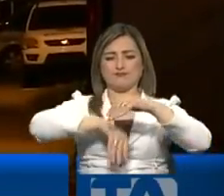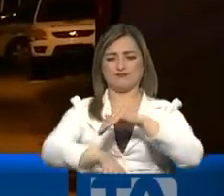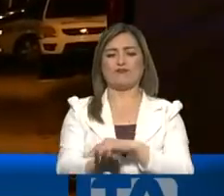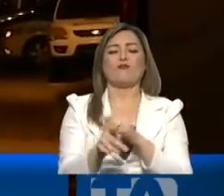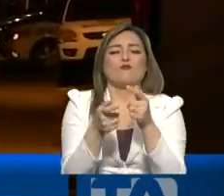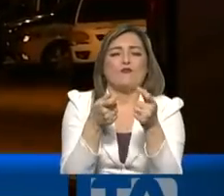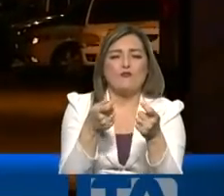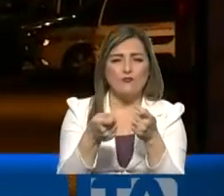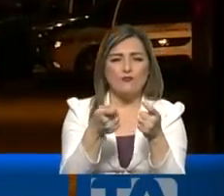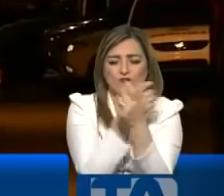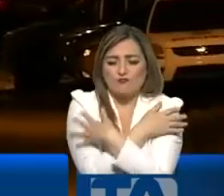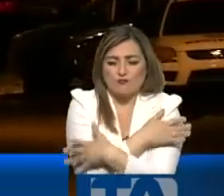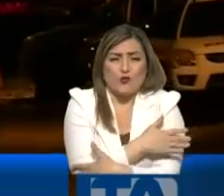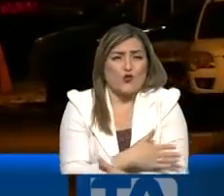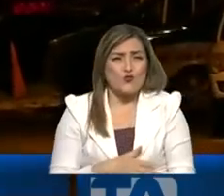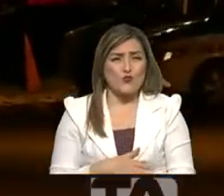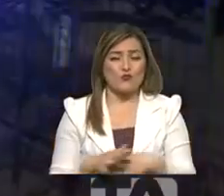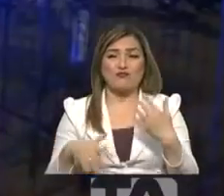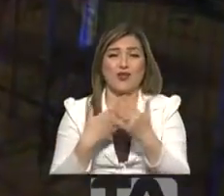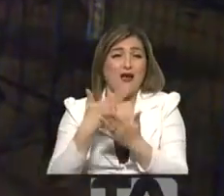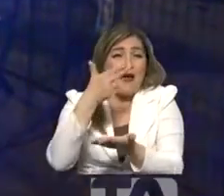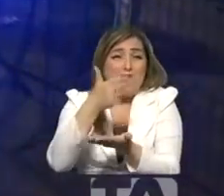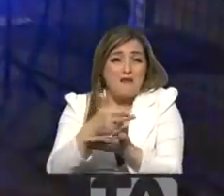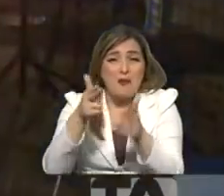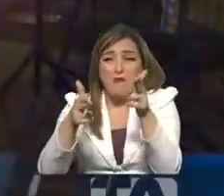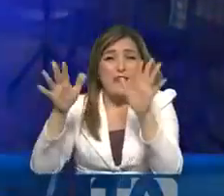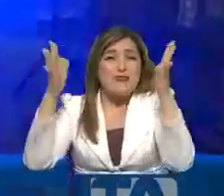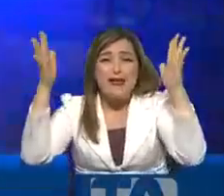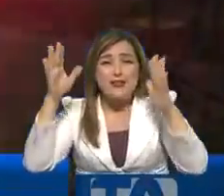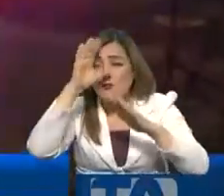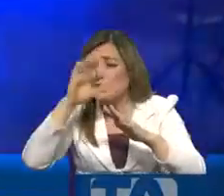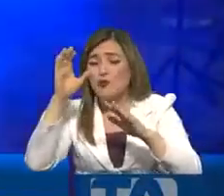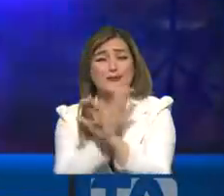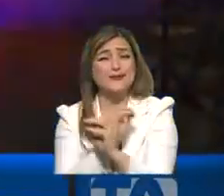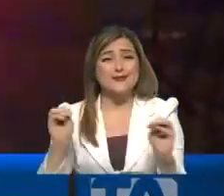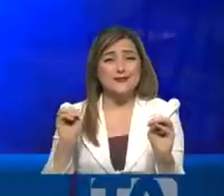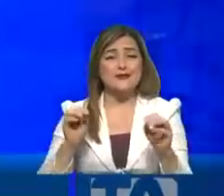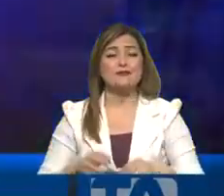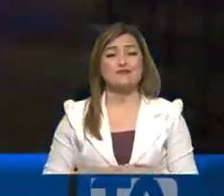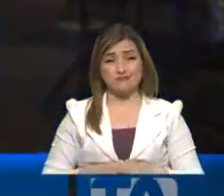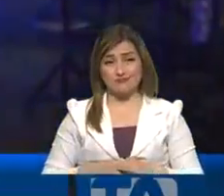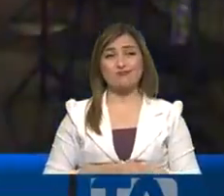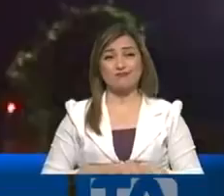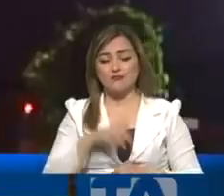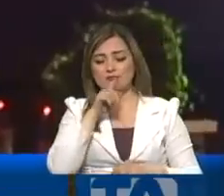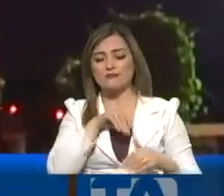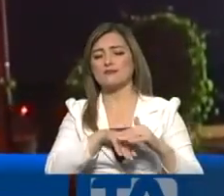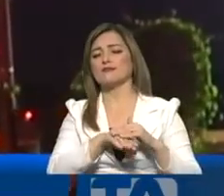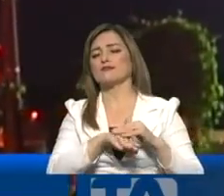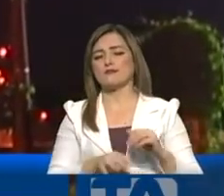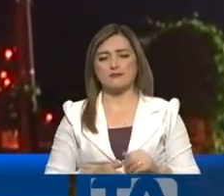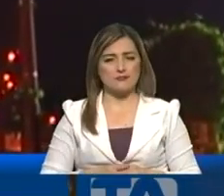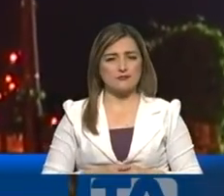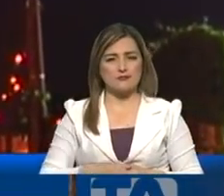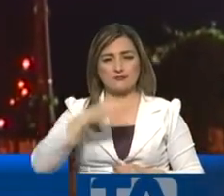control, realizan requisas y encuentran de todo, menos armas de fuego y explosivos. Pero ahí están, encaletadas. Cuando la